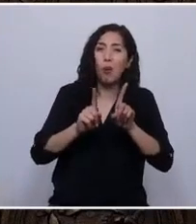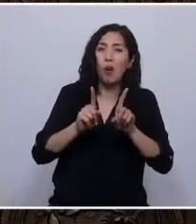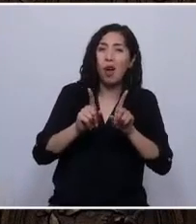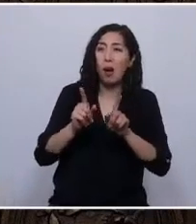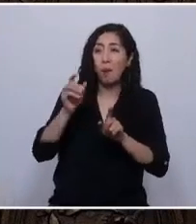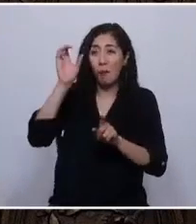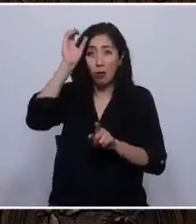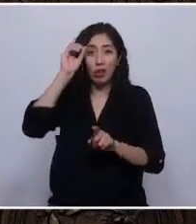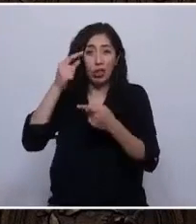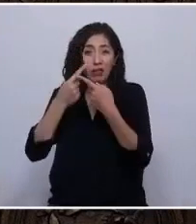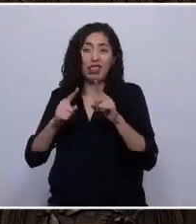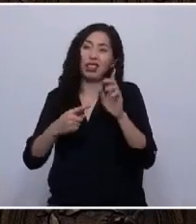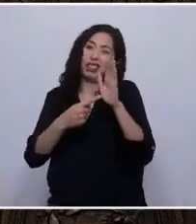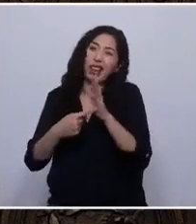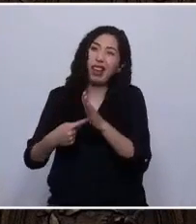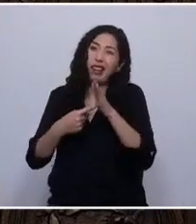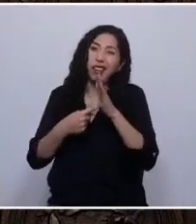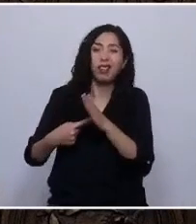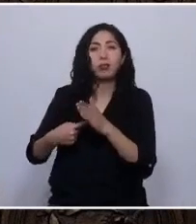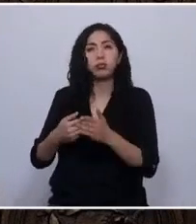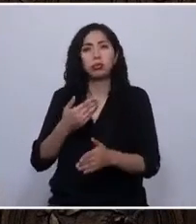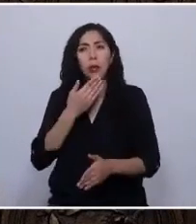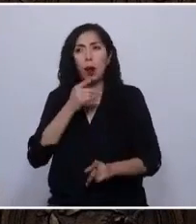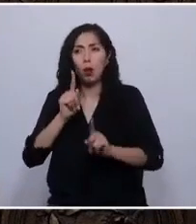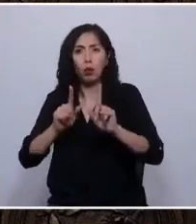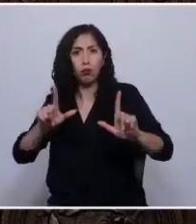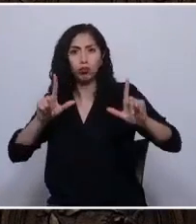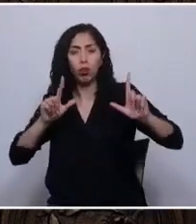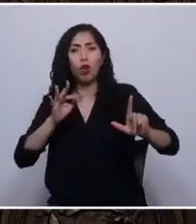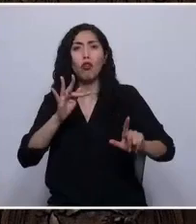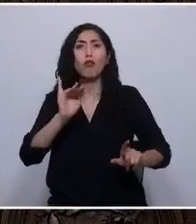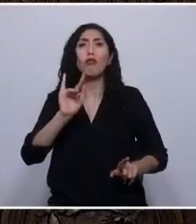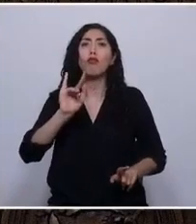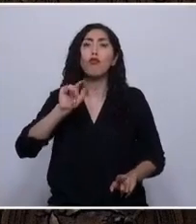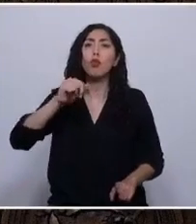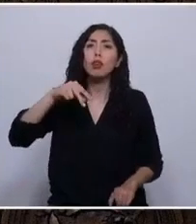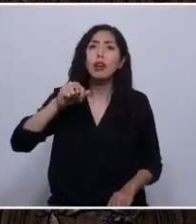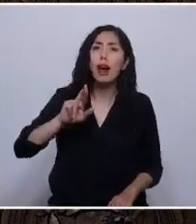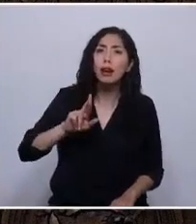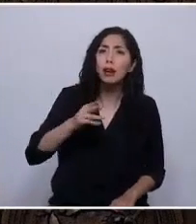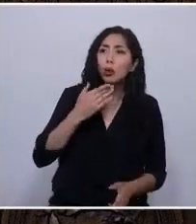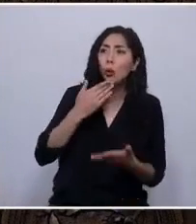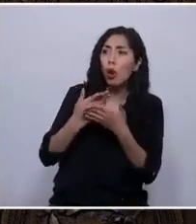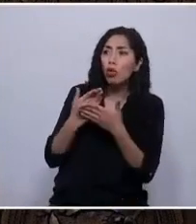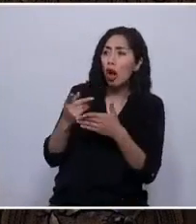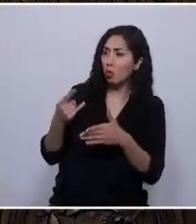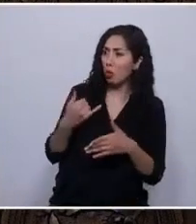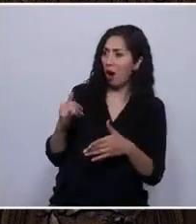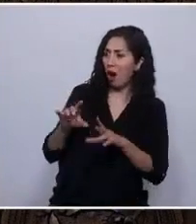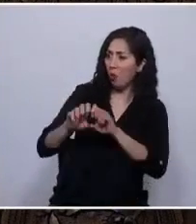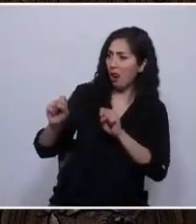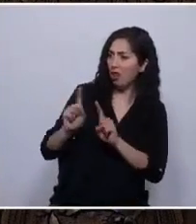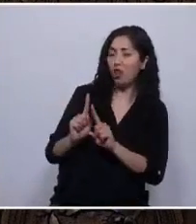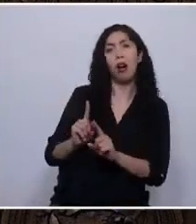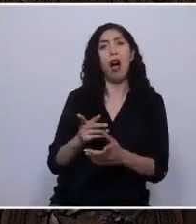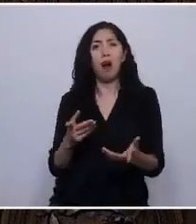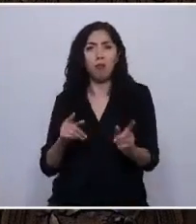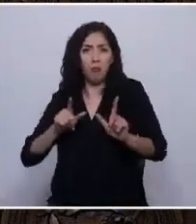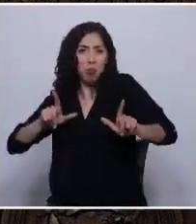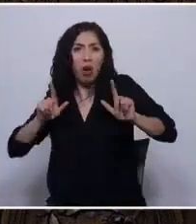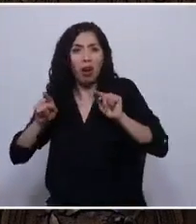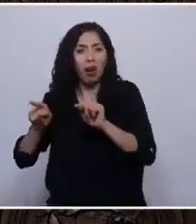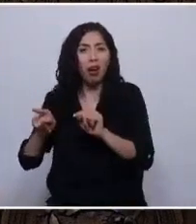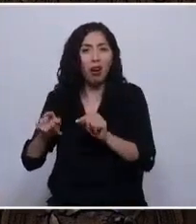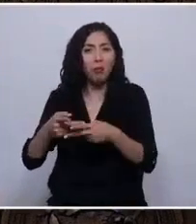piensan distinto, por incluso funar a los propios cuando no se alinean perfectamente, y hasta hemos perdido varias oportunidades